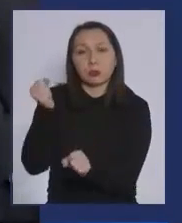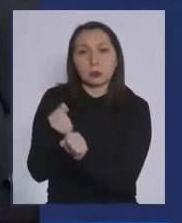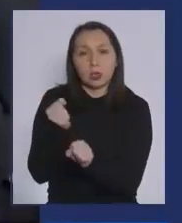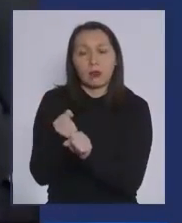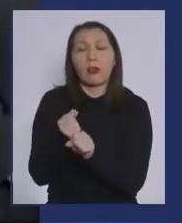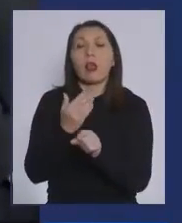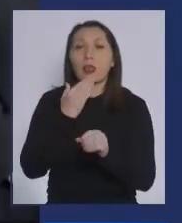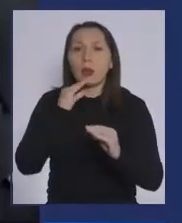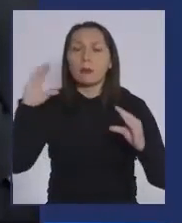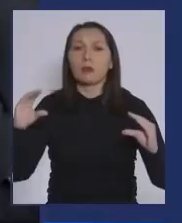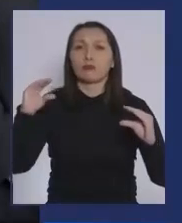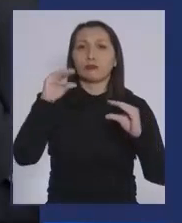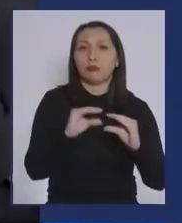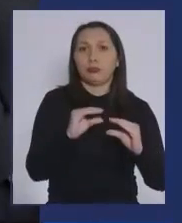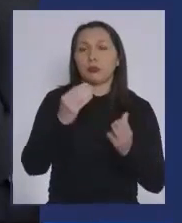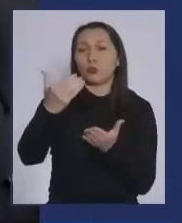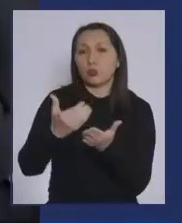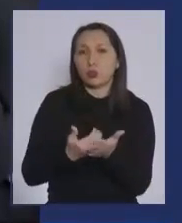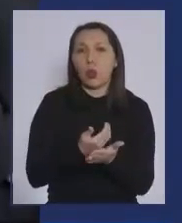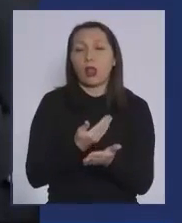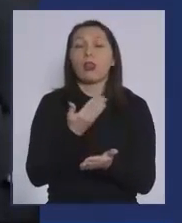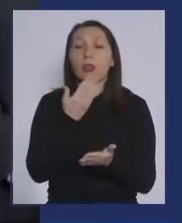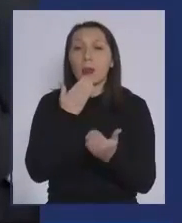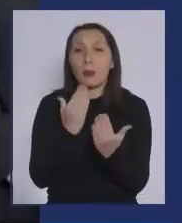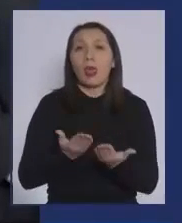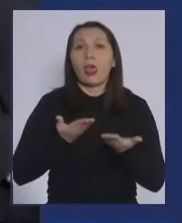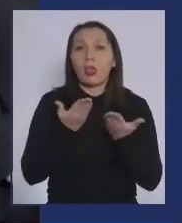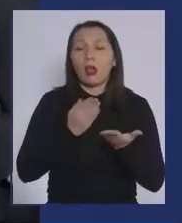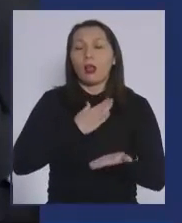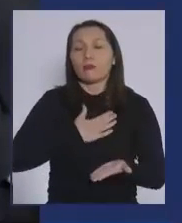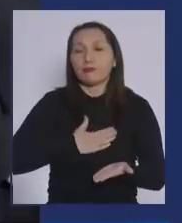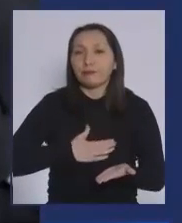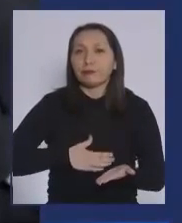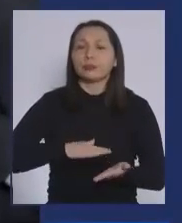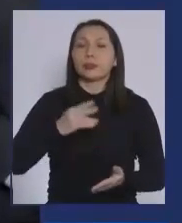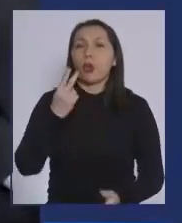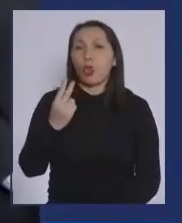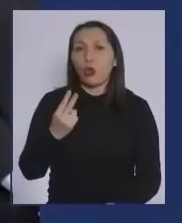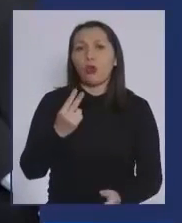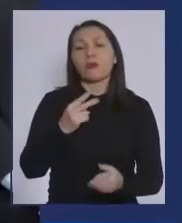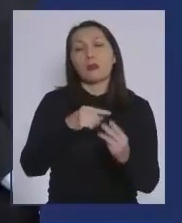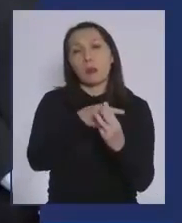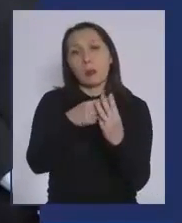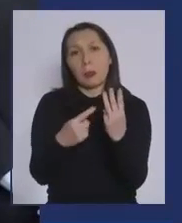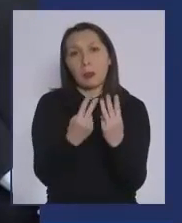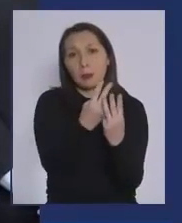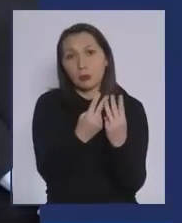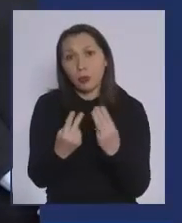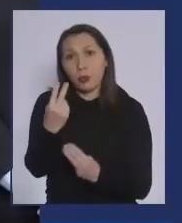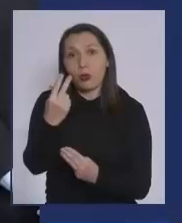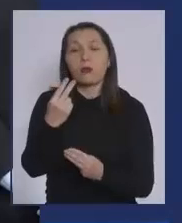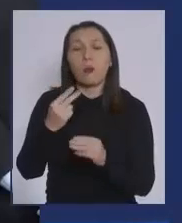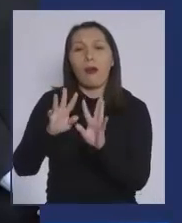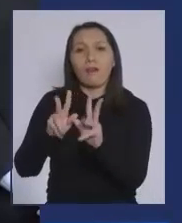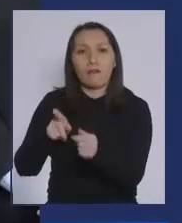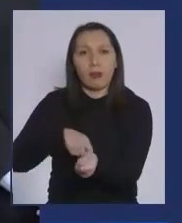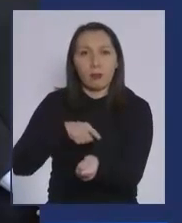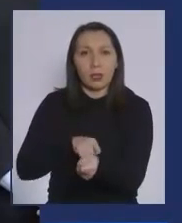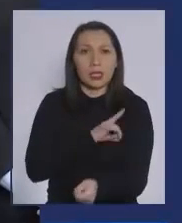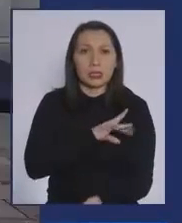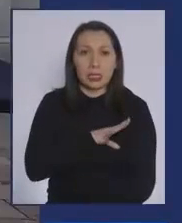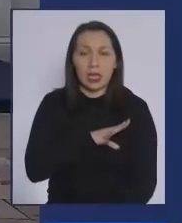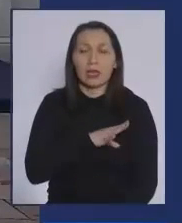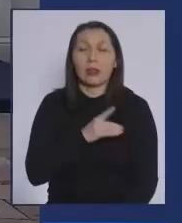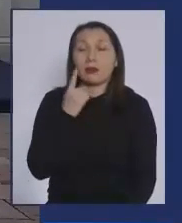complementando sus ingresos y trayendo alivio a dos de cada tres familias chilenas sin